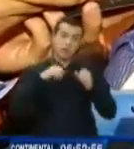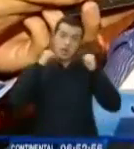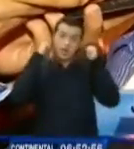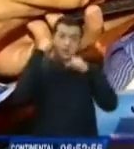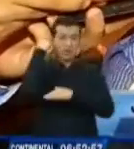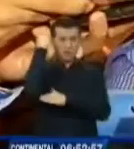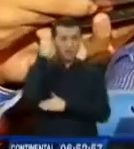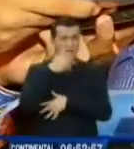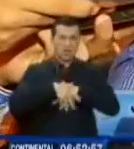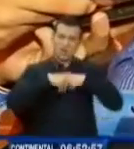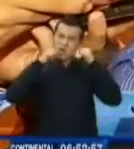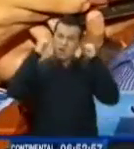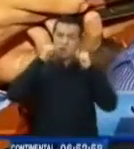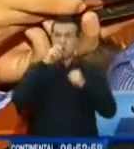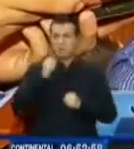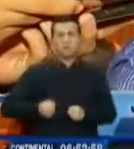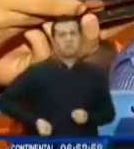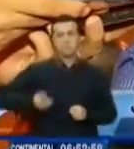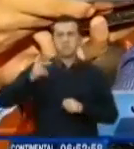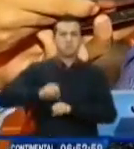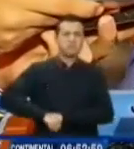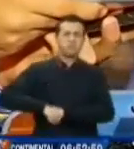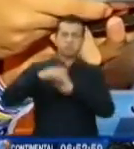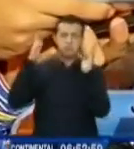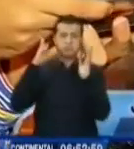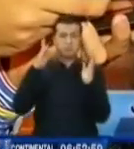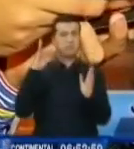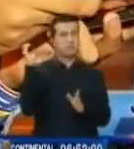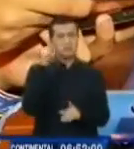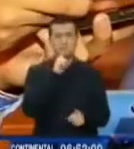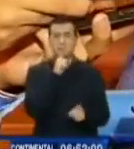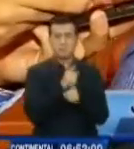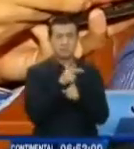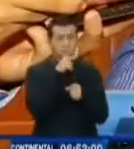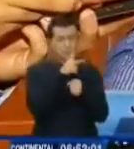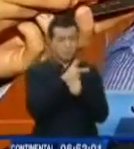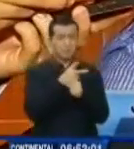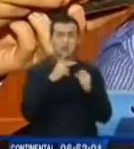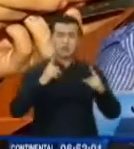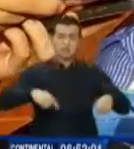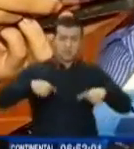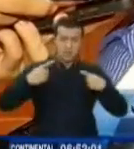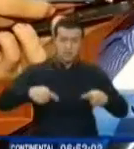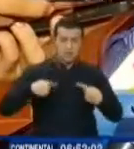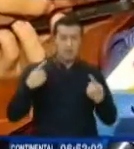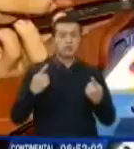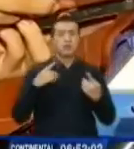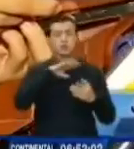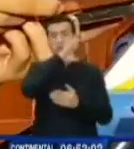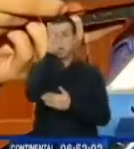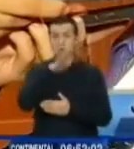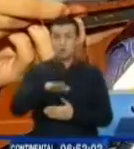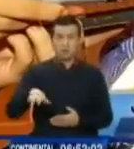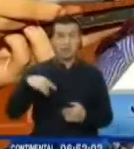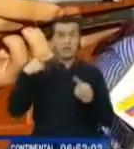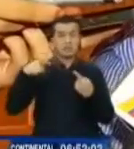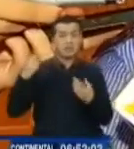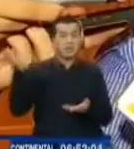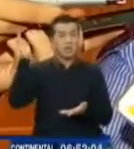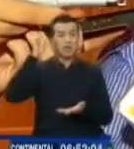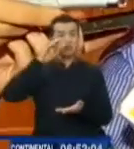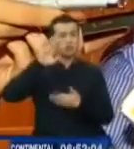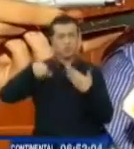derecho el ir con bombas Molotov. Tenemos las evidencias de las bombas Molotov, de las llantas, de camionetas que llevaban las llantas,